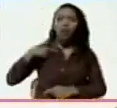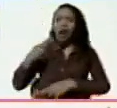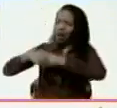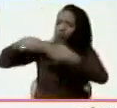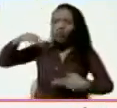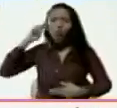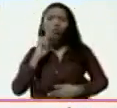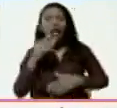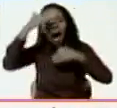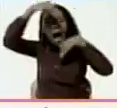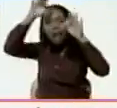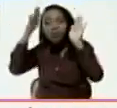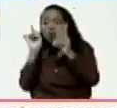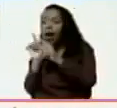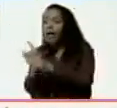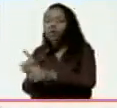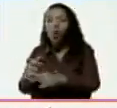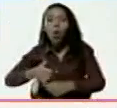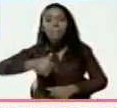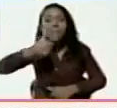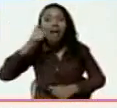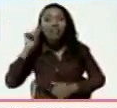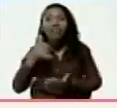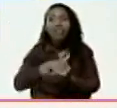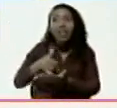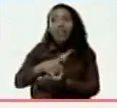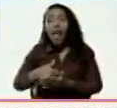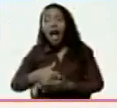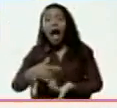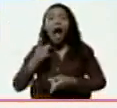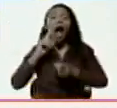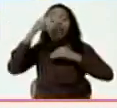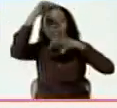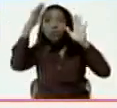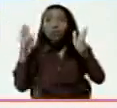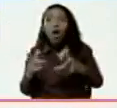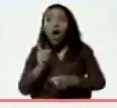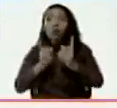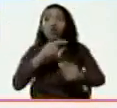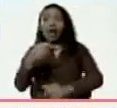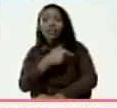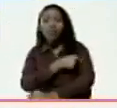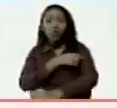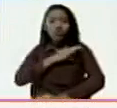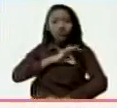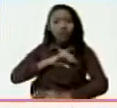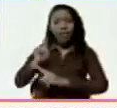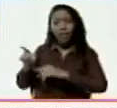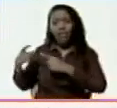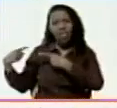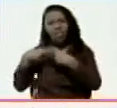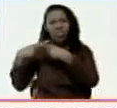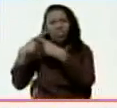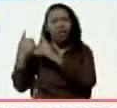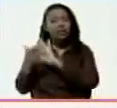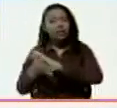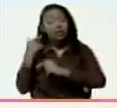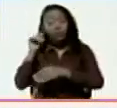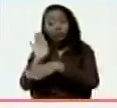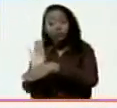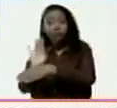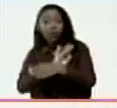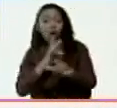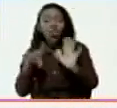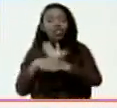atendiendo a los más débiles atendiendo los a luz a los heridos sociales de esta guerra preservando los derechos